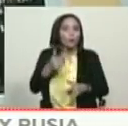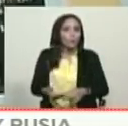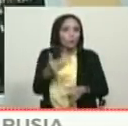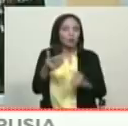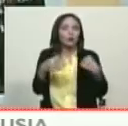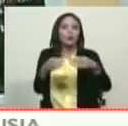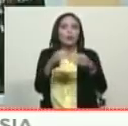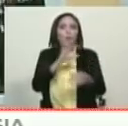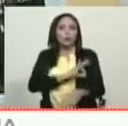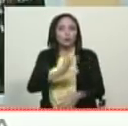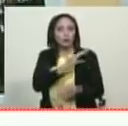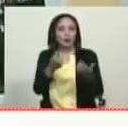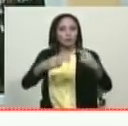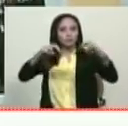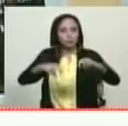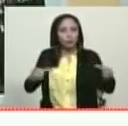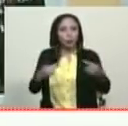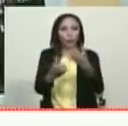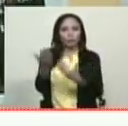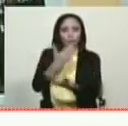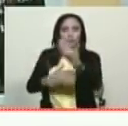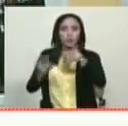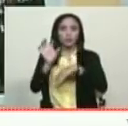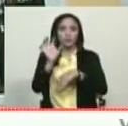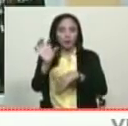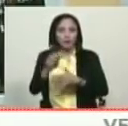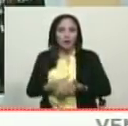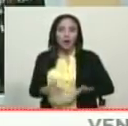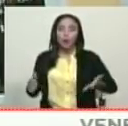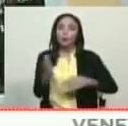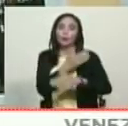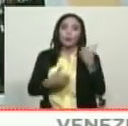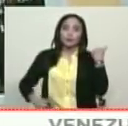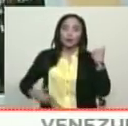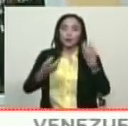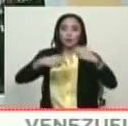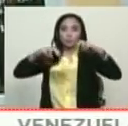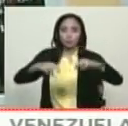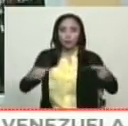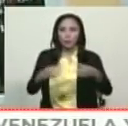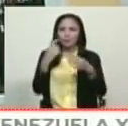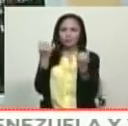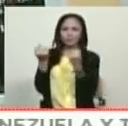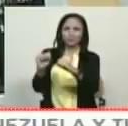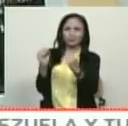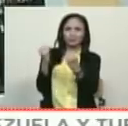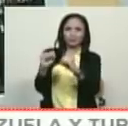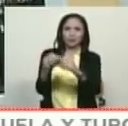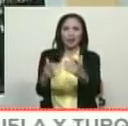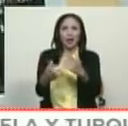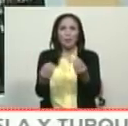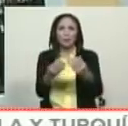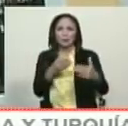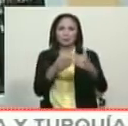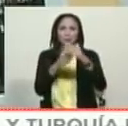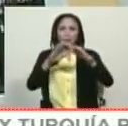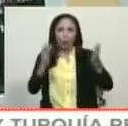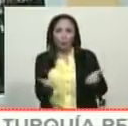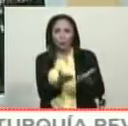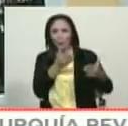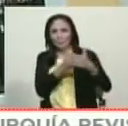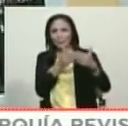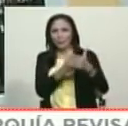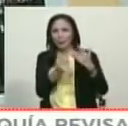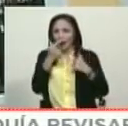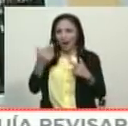sociales en solidaridad con venezuela cuando el jefe de estado venezolano justamente ha rechazado esta guerra mundial que comenzó a